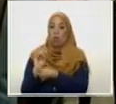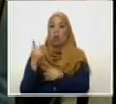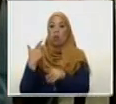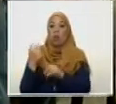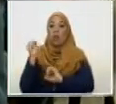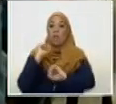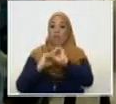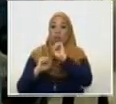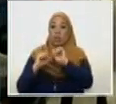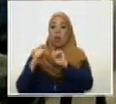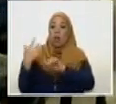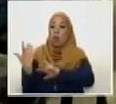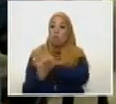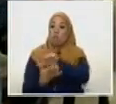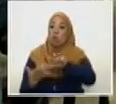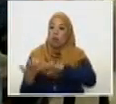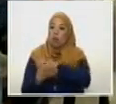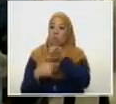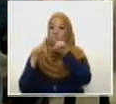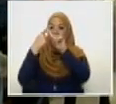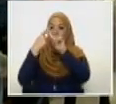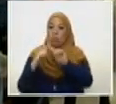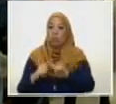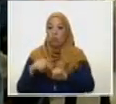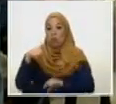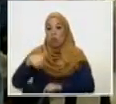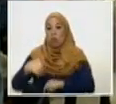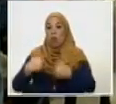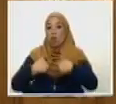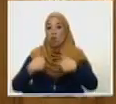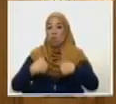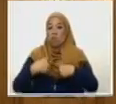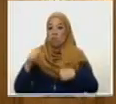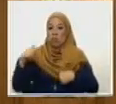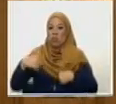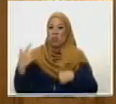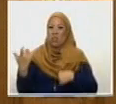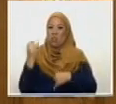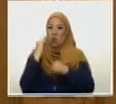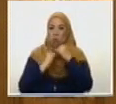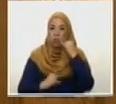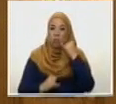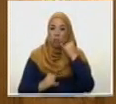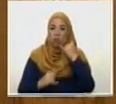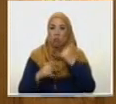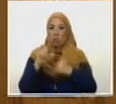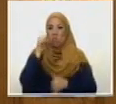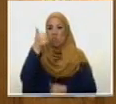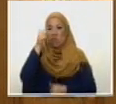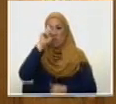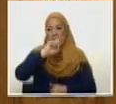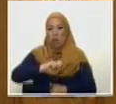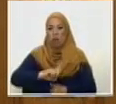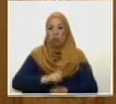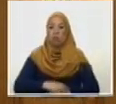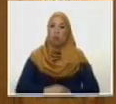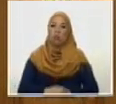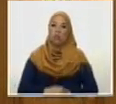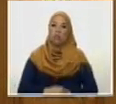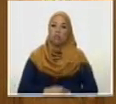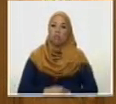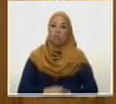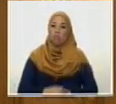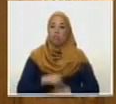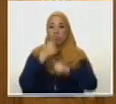impactos adversos sobre los mismos en condiciones como las que han sido ya recurrentes en la última década, lapso en el cual la